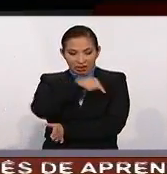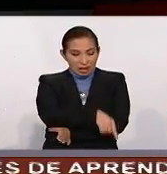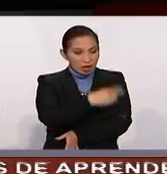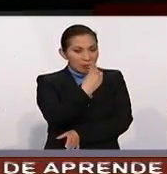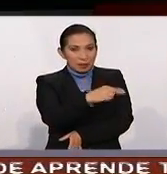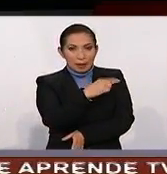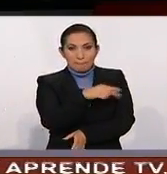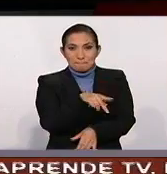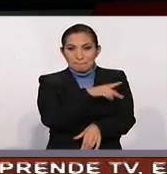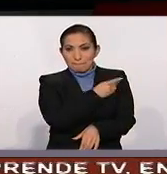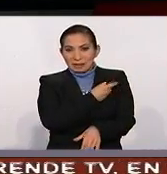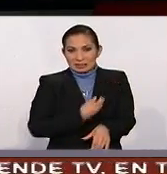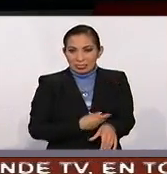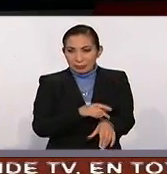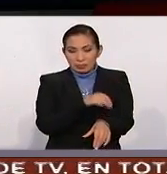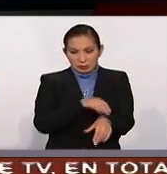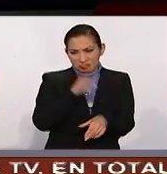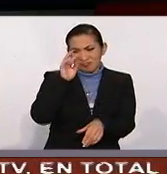por ejemplo,